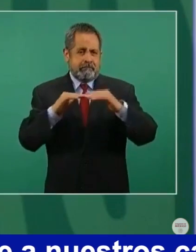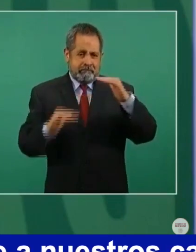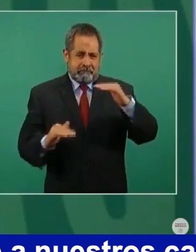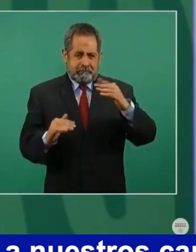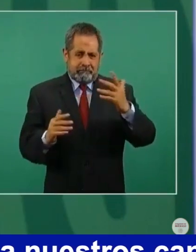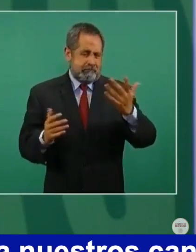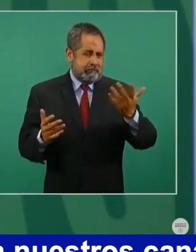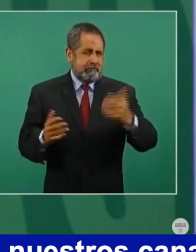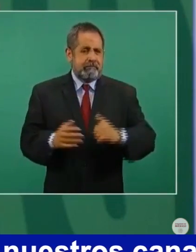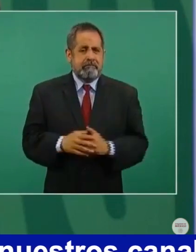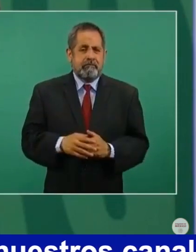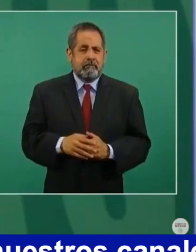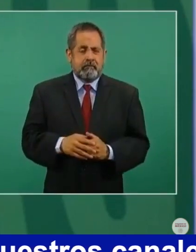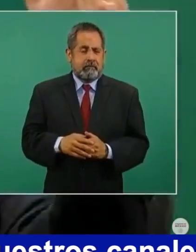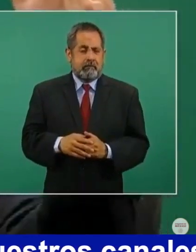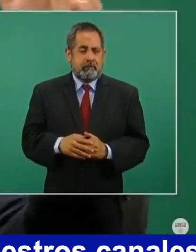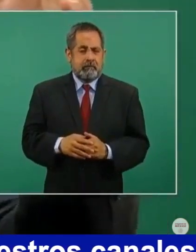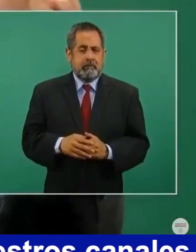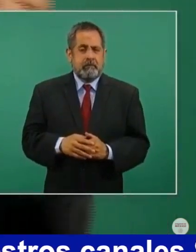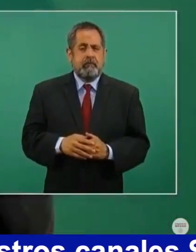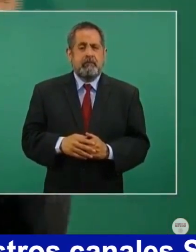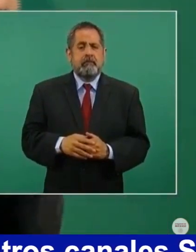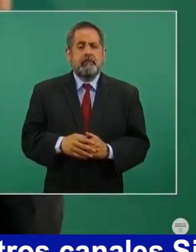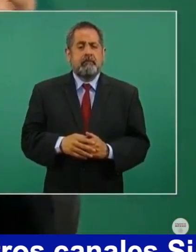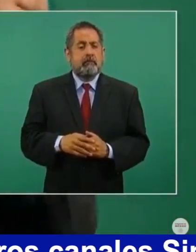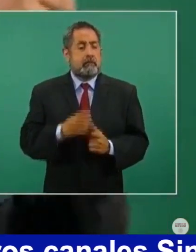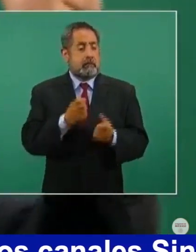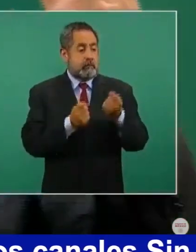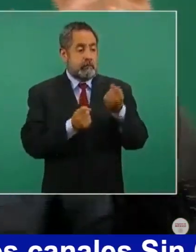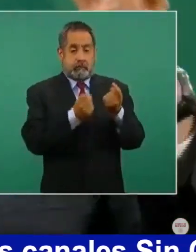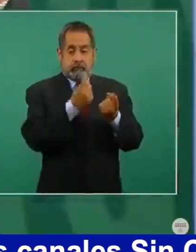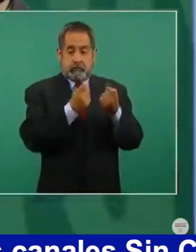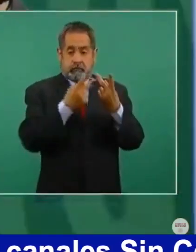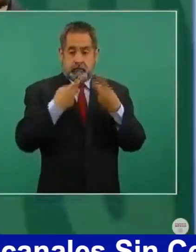El que unos cuantos